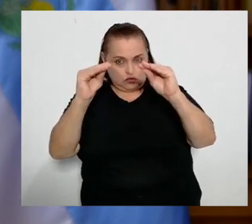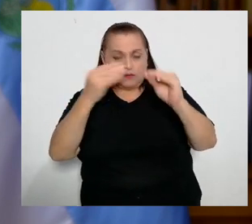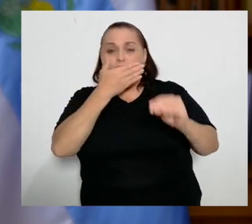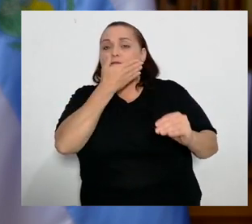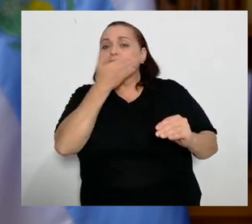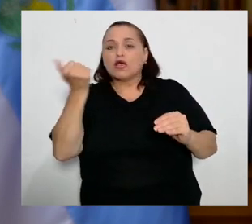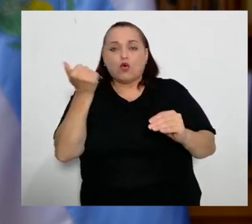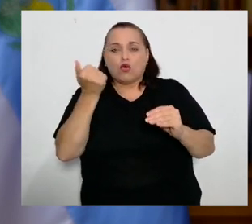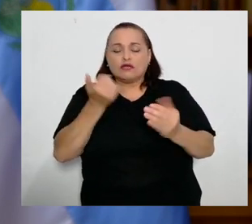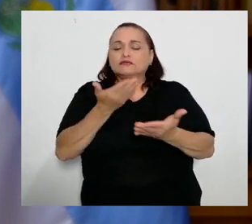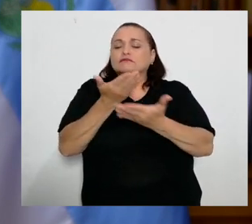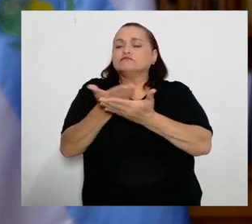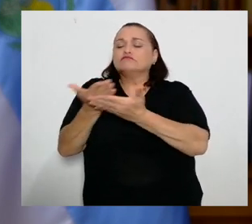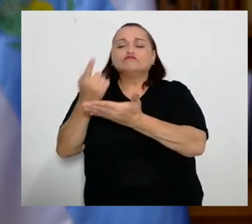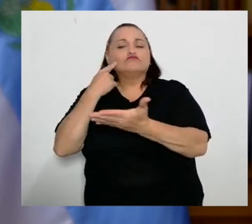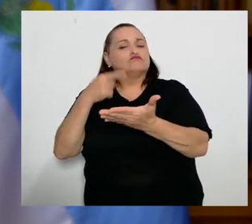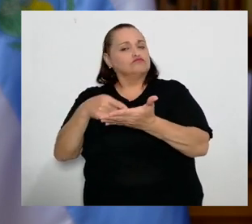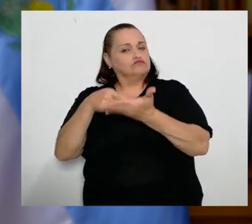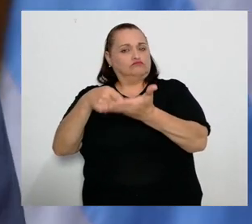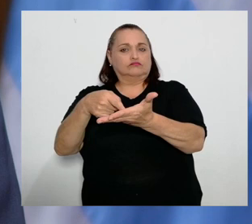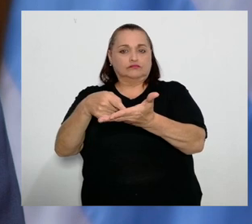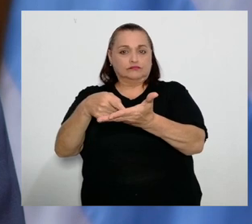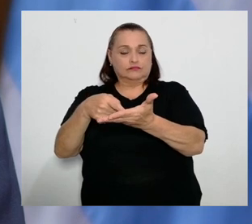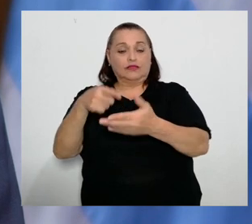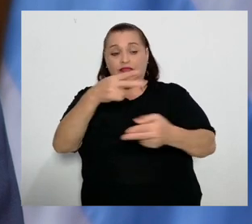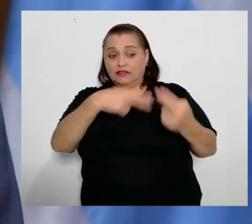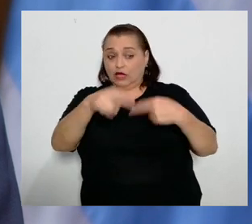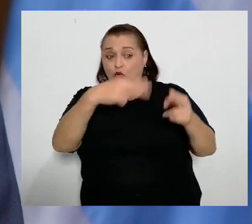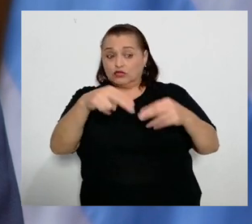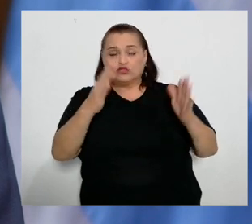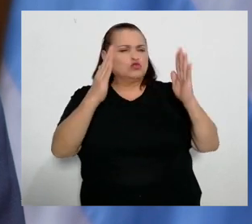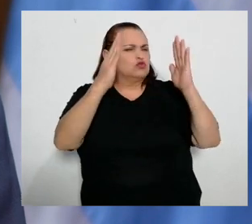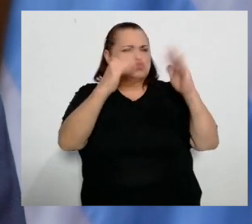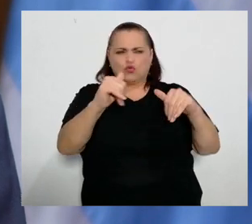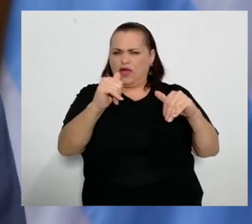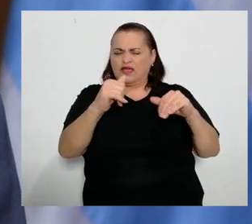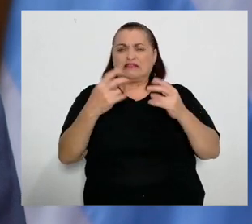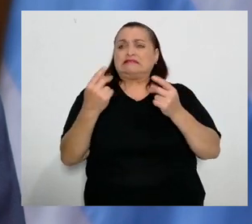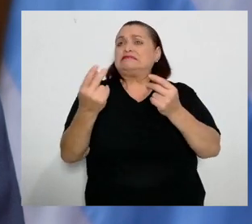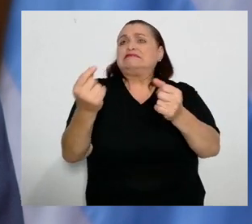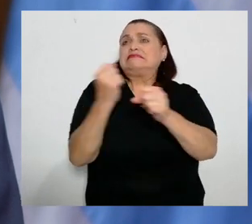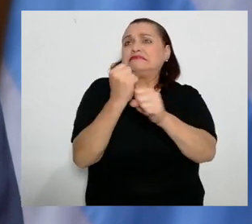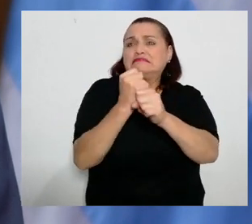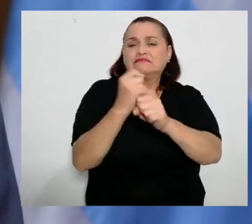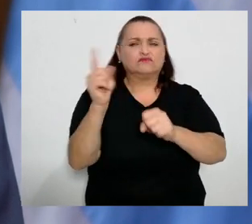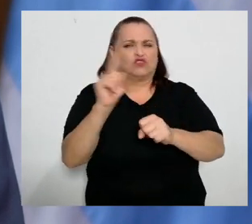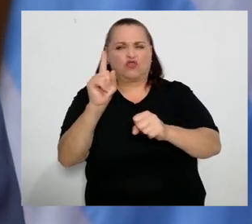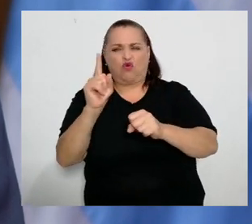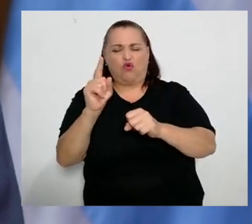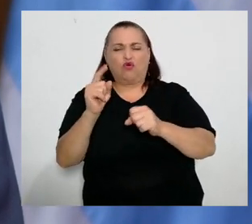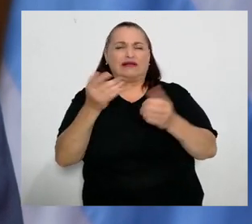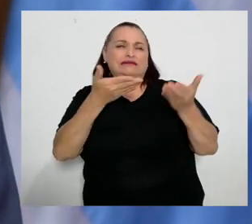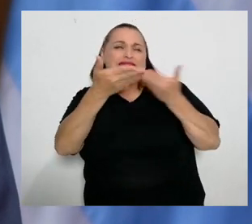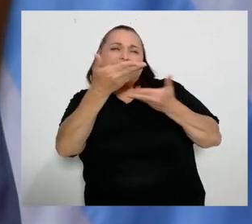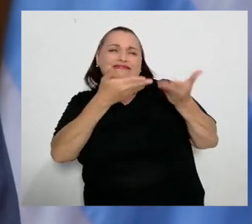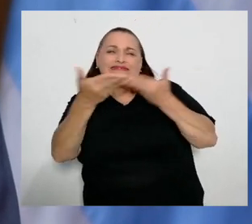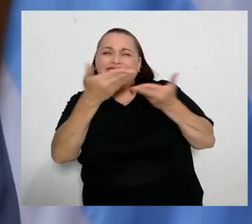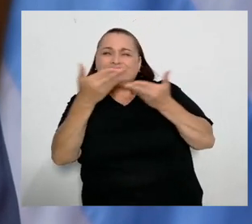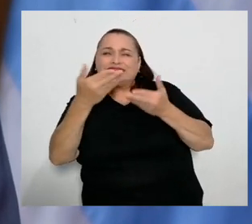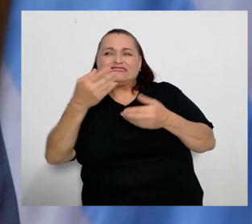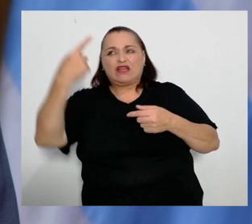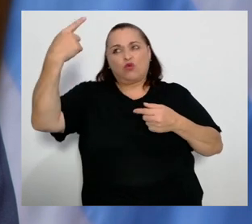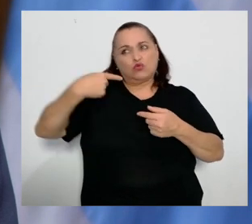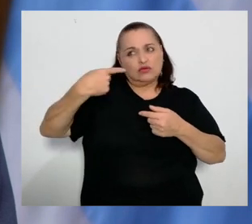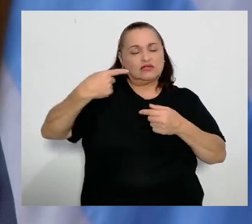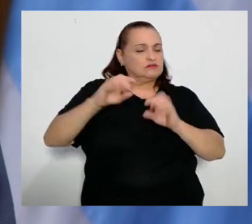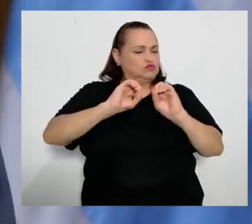y con los mejores argumentos en esta negociación no debe tener cabida la improvisación la chabacanería